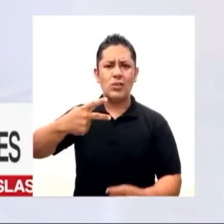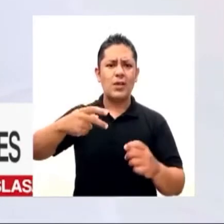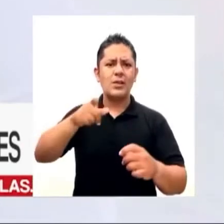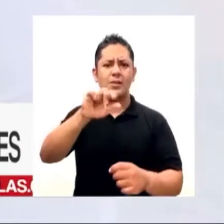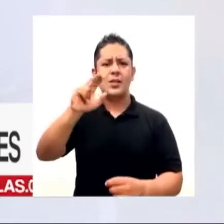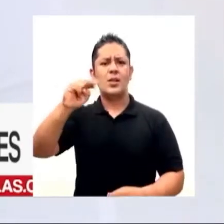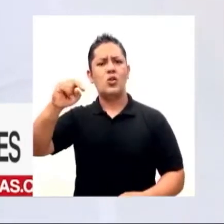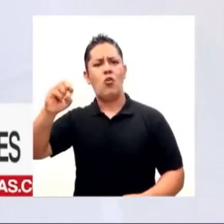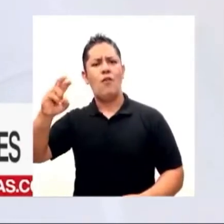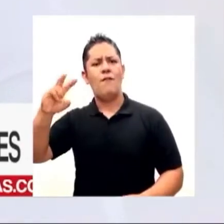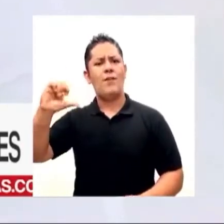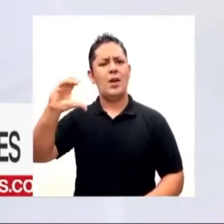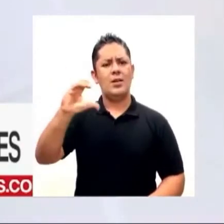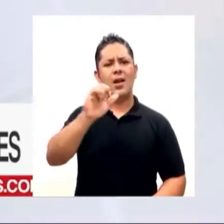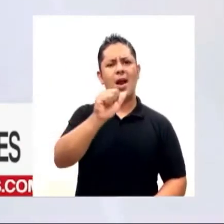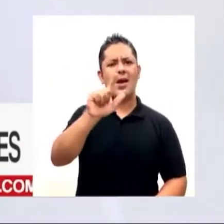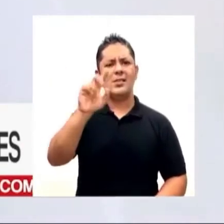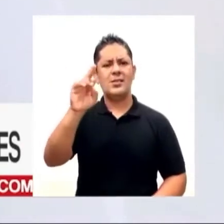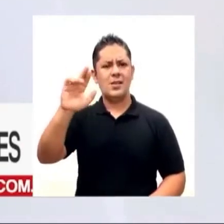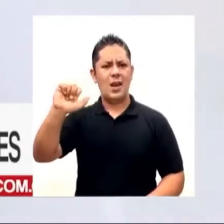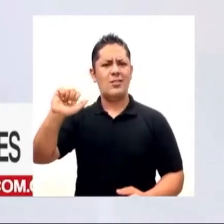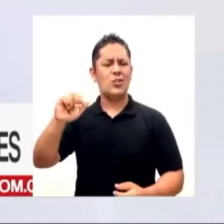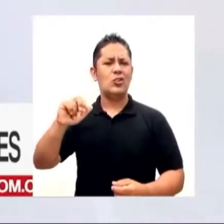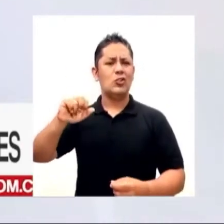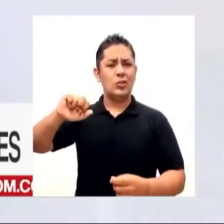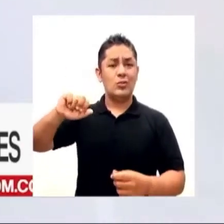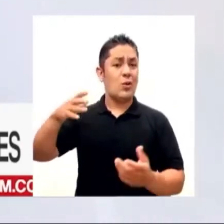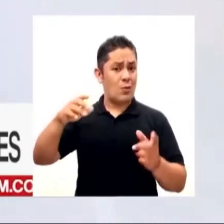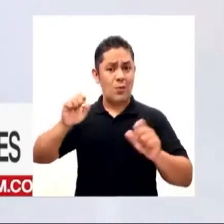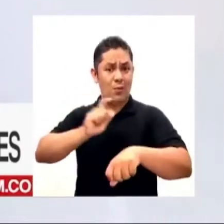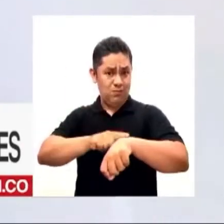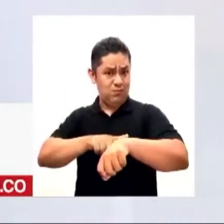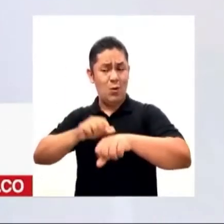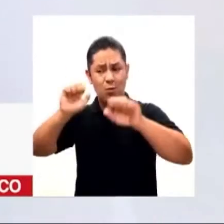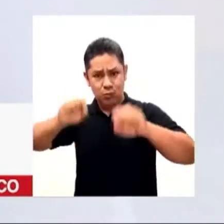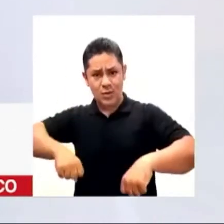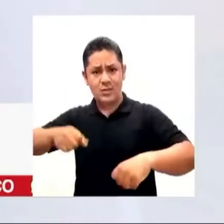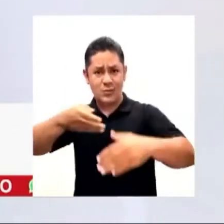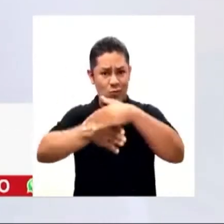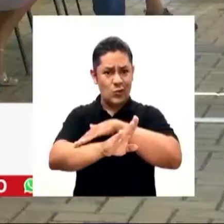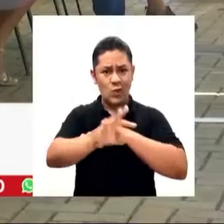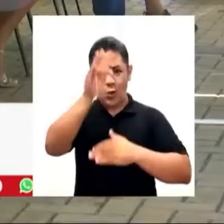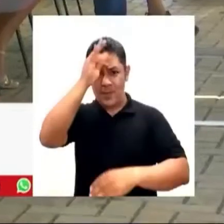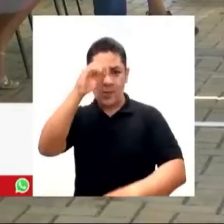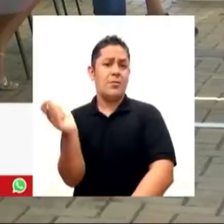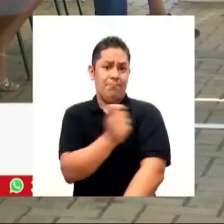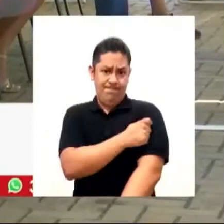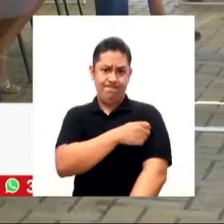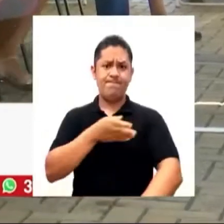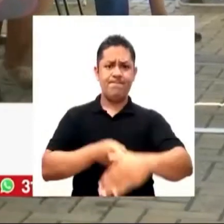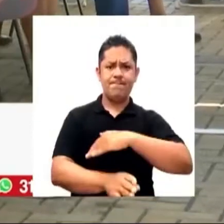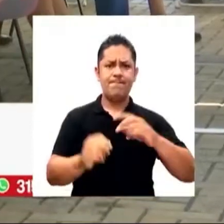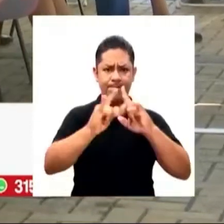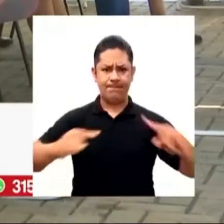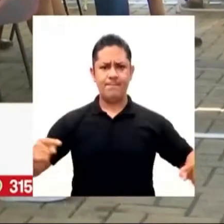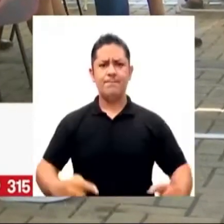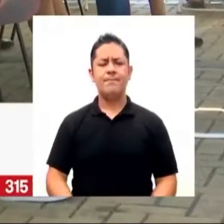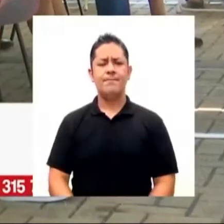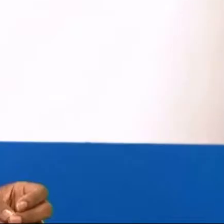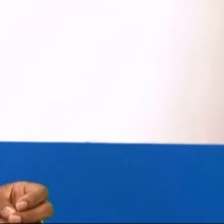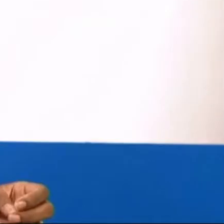los biológicos y novak y astrazéneca para que también se acerquen en estos horarios a la carpa de vacunación del hospital para así aplicarse la